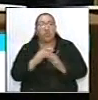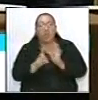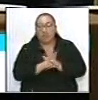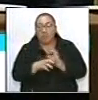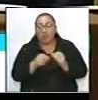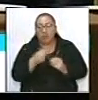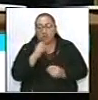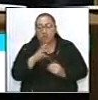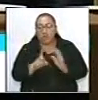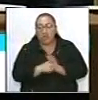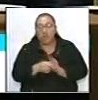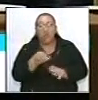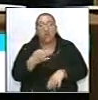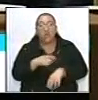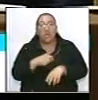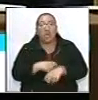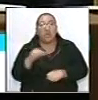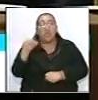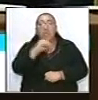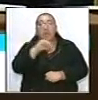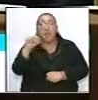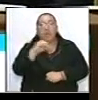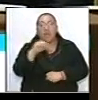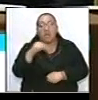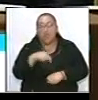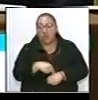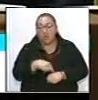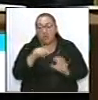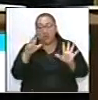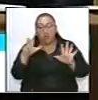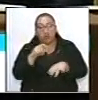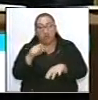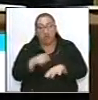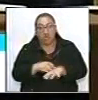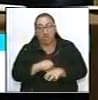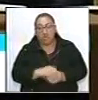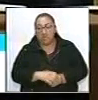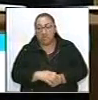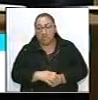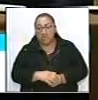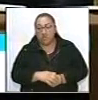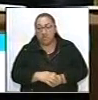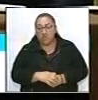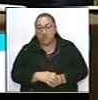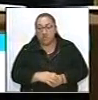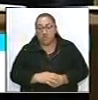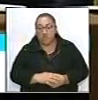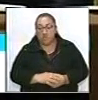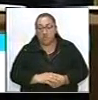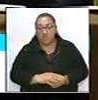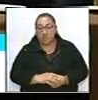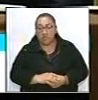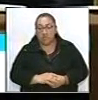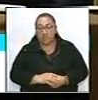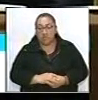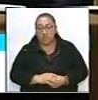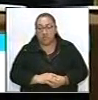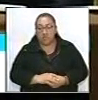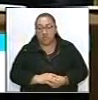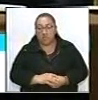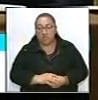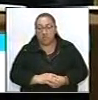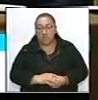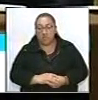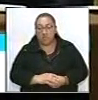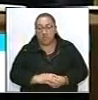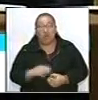Porque ¿qué nos dice la ley? ¿Cuántas horas debe manejar un conductor? 8 horas nada más. Máximo 8 horas. Entonces, ¿qué pasaría si un conductor es serenado con una